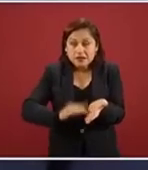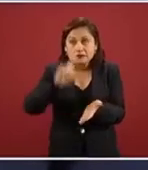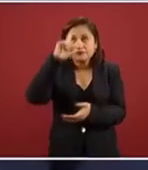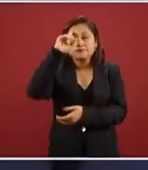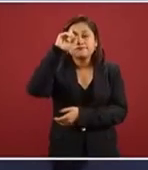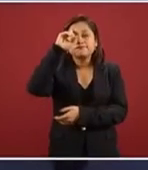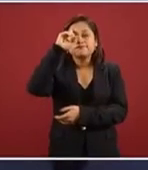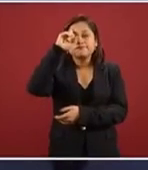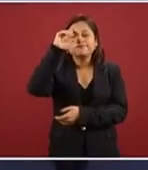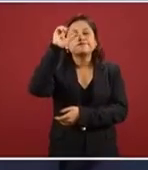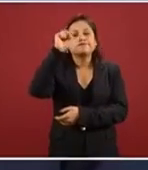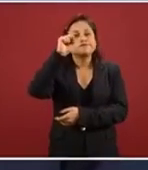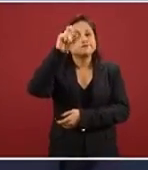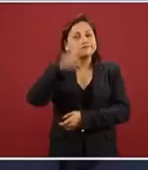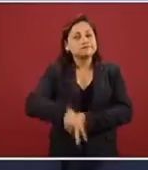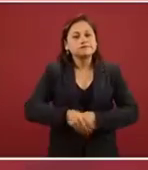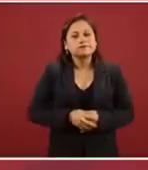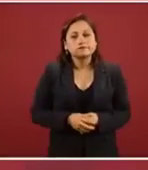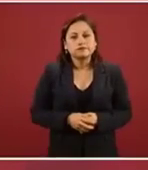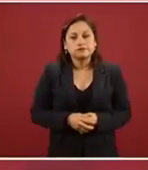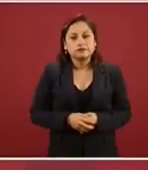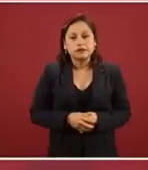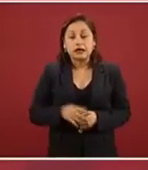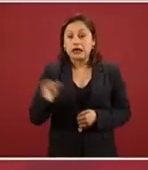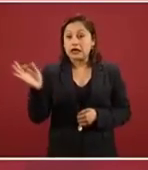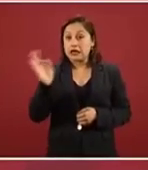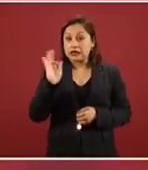Si actuamos así,